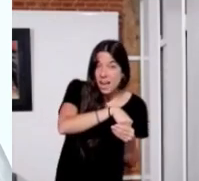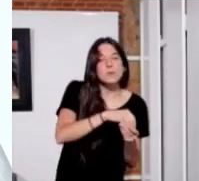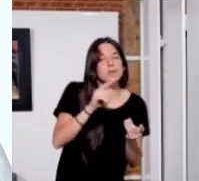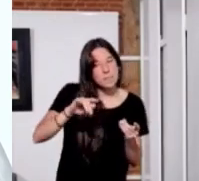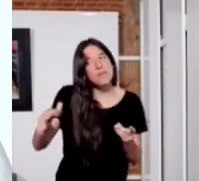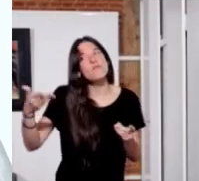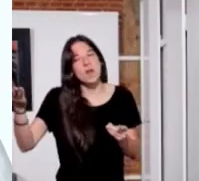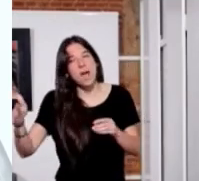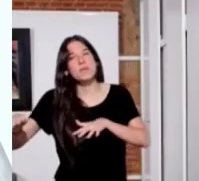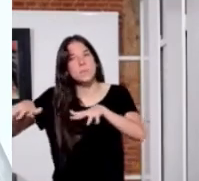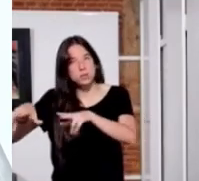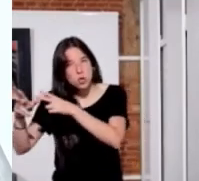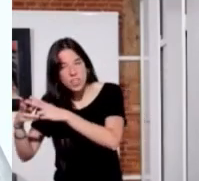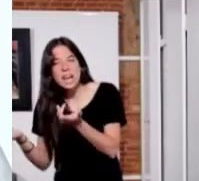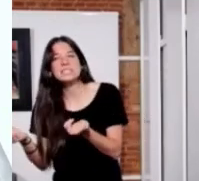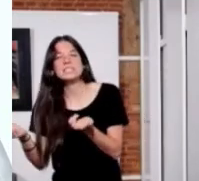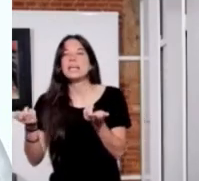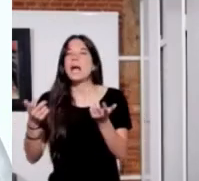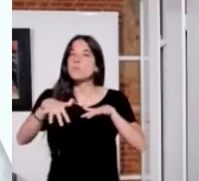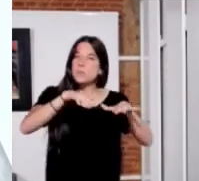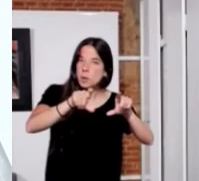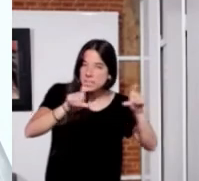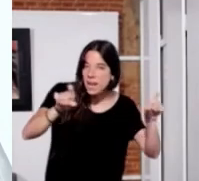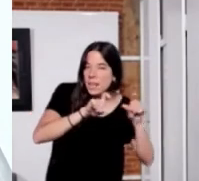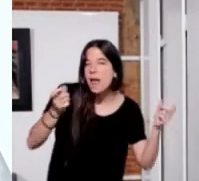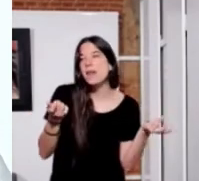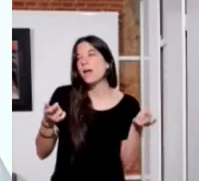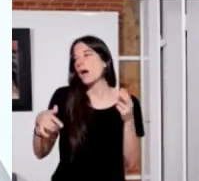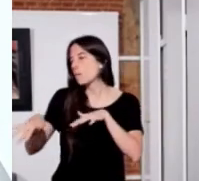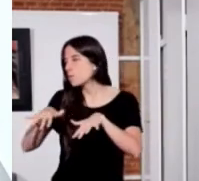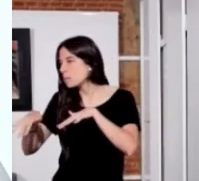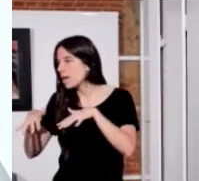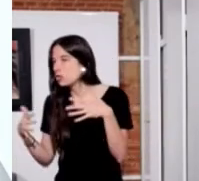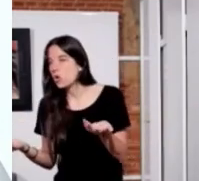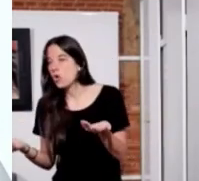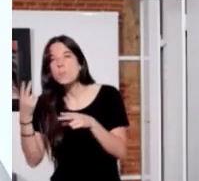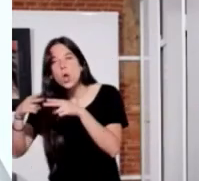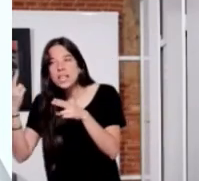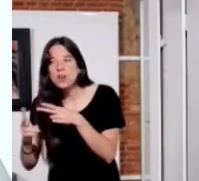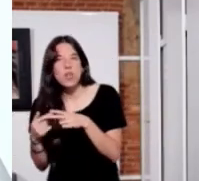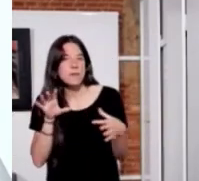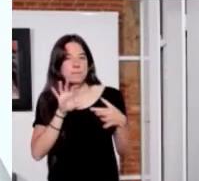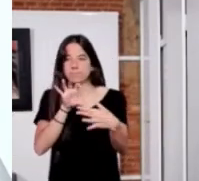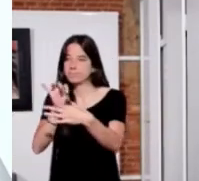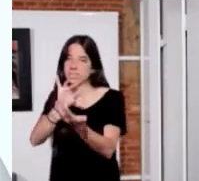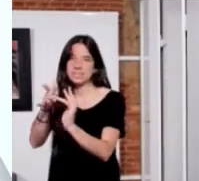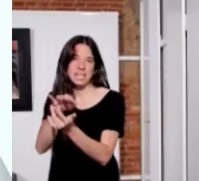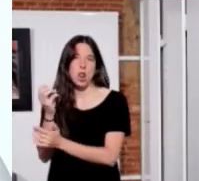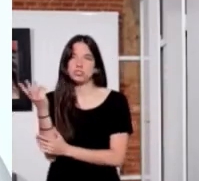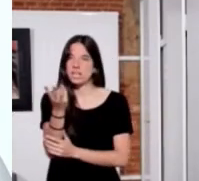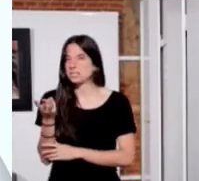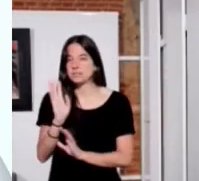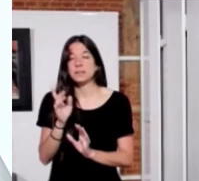los movimientos sociales, relacional hacia el movimiento empresarial, relacional hacia el movimiento político. De alguna manera, en un